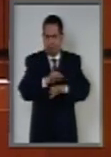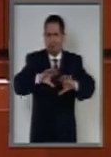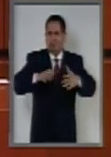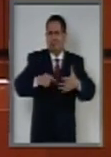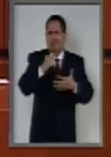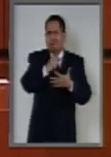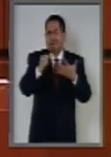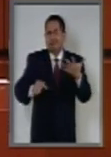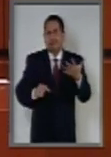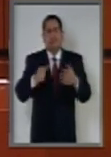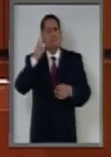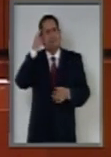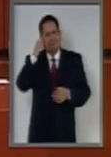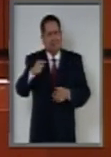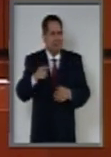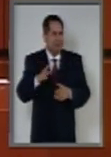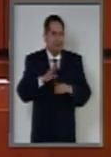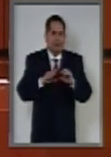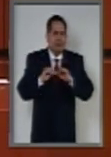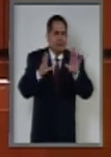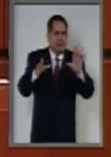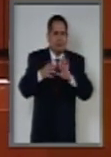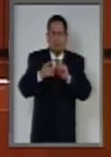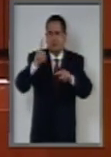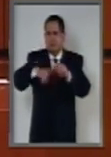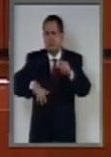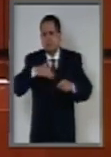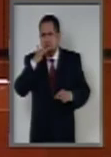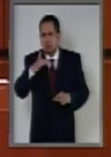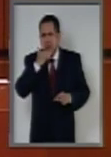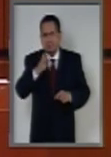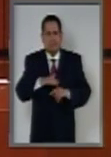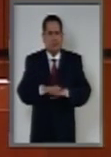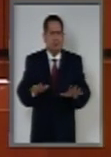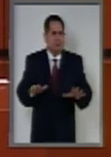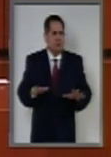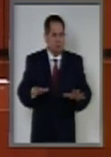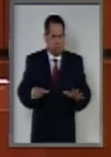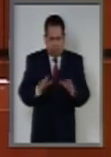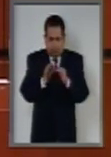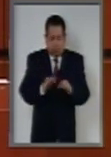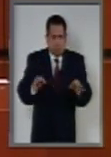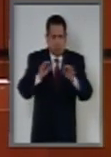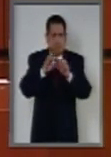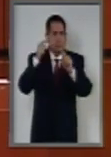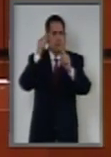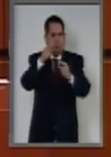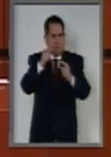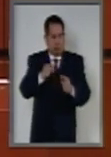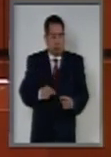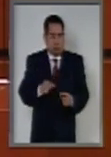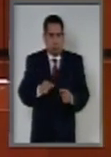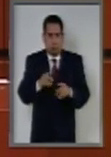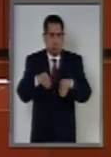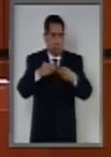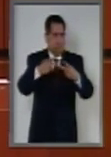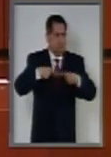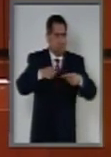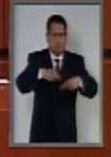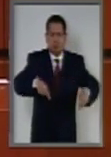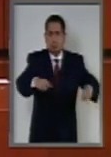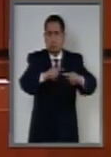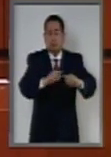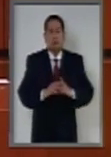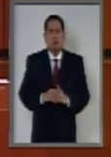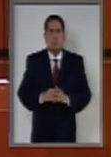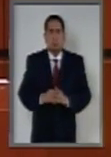normativo para que la transparencia y el combate a la corrupción se convierta en una prioridad de la agenda nacional.